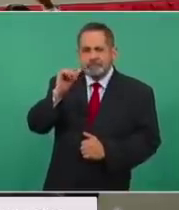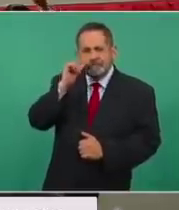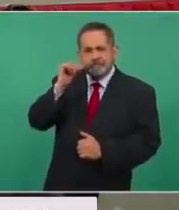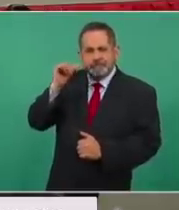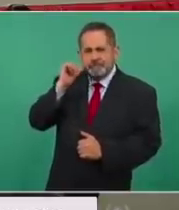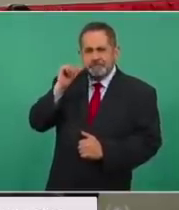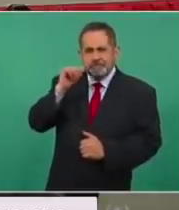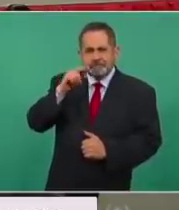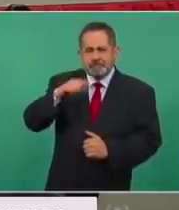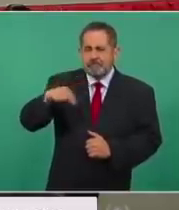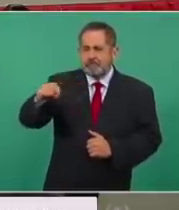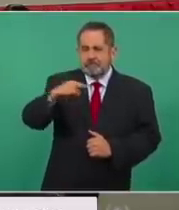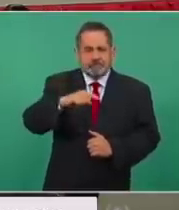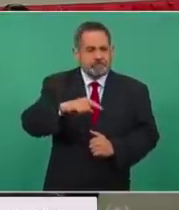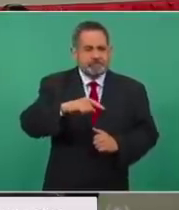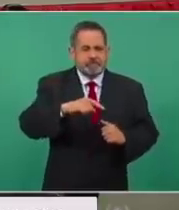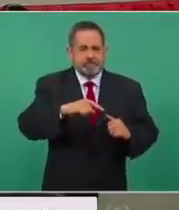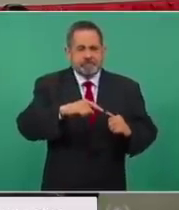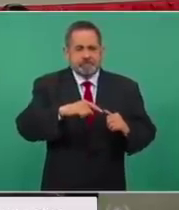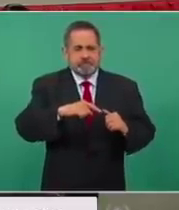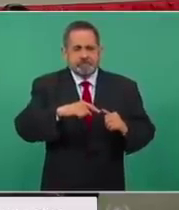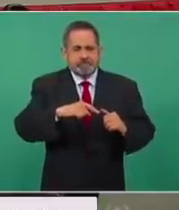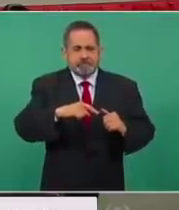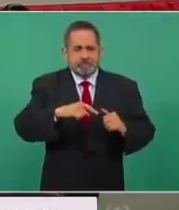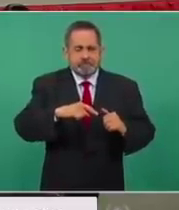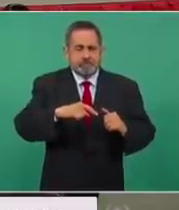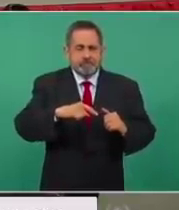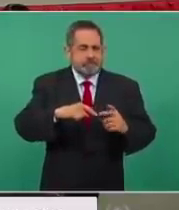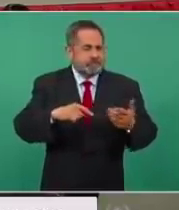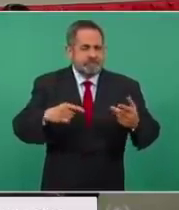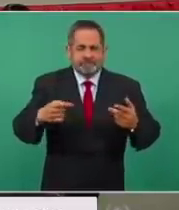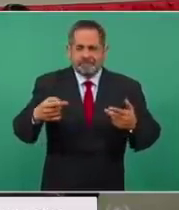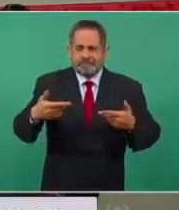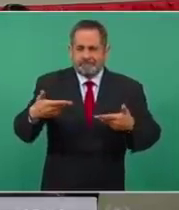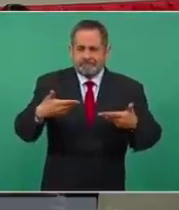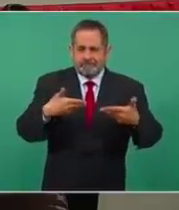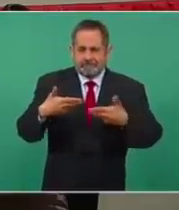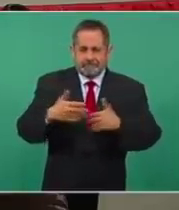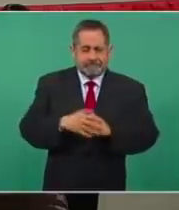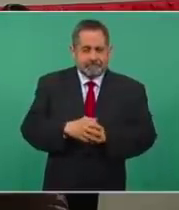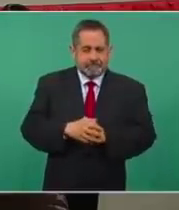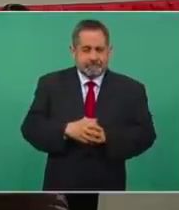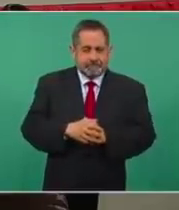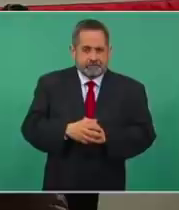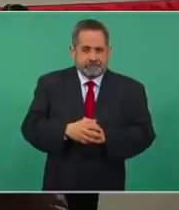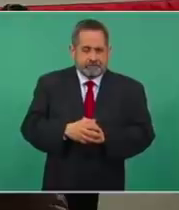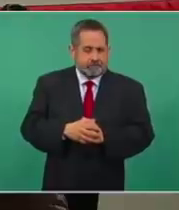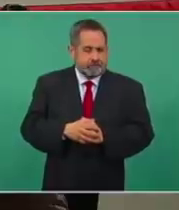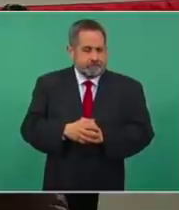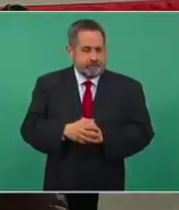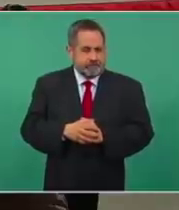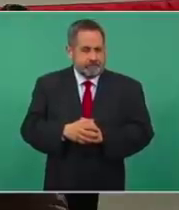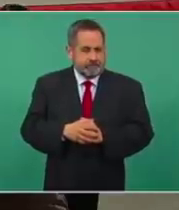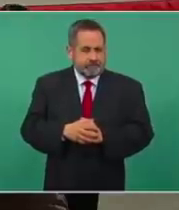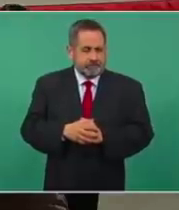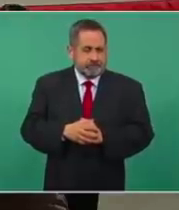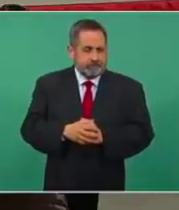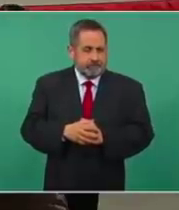la gente me manda y todos me entregan